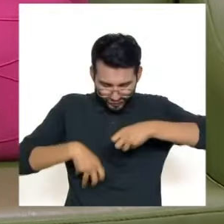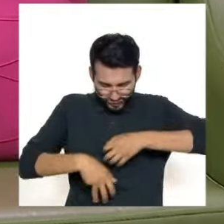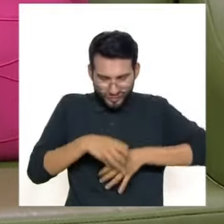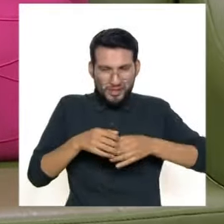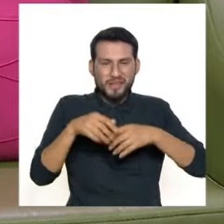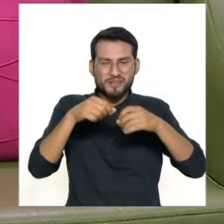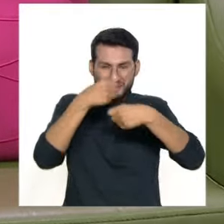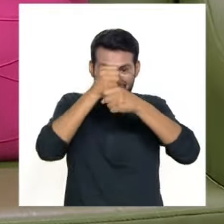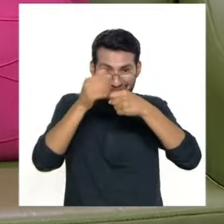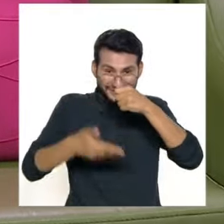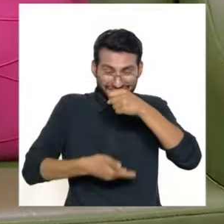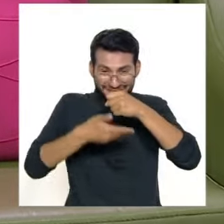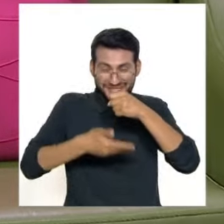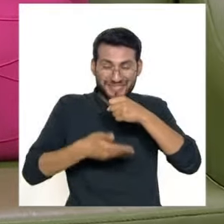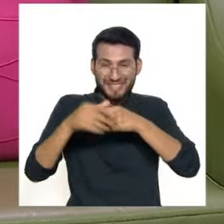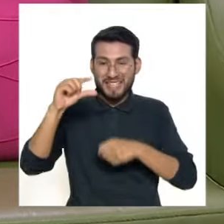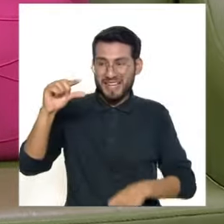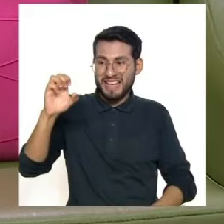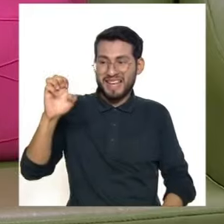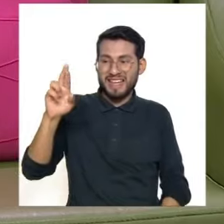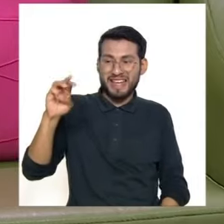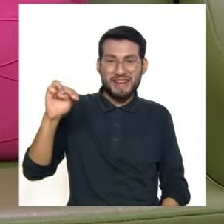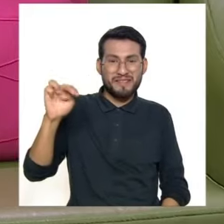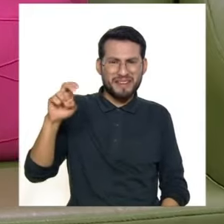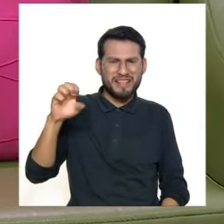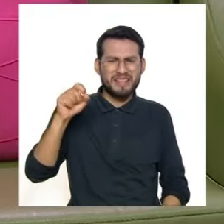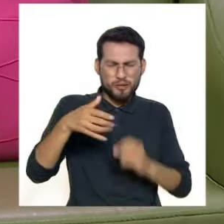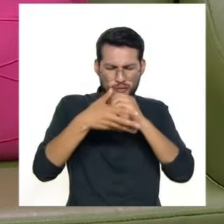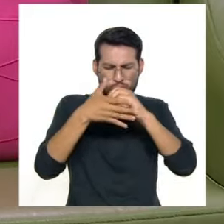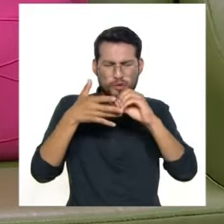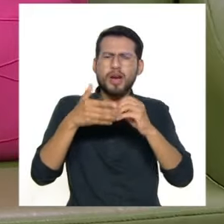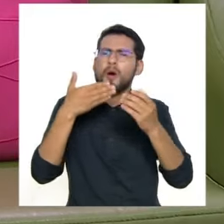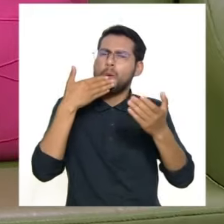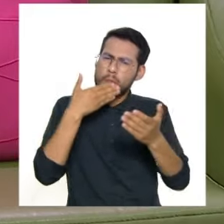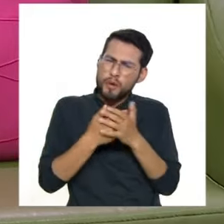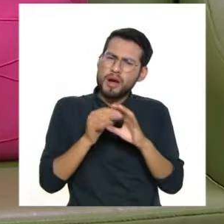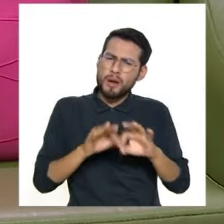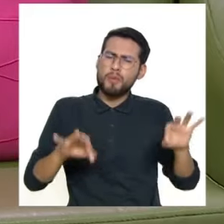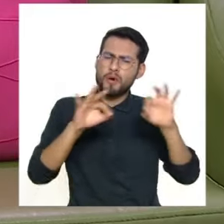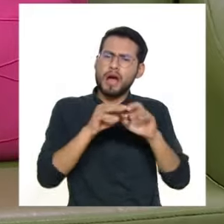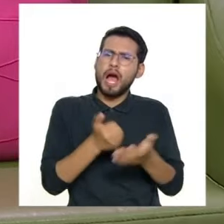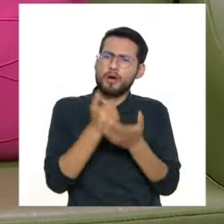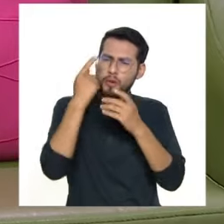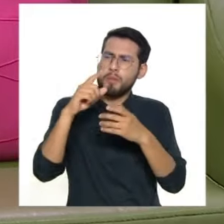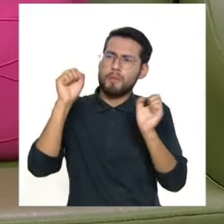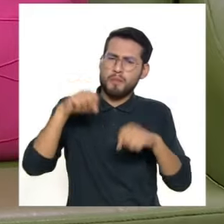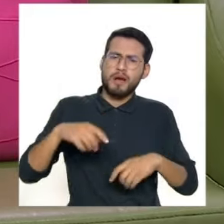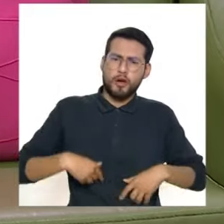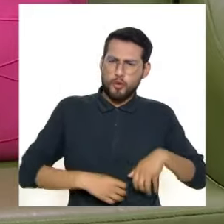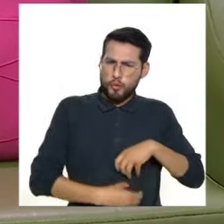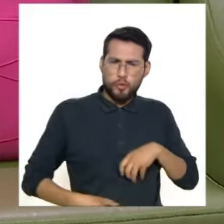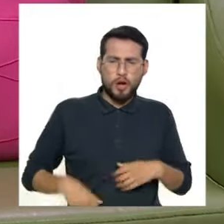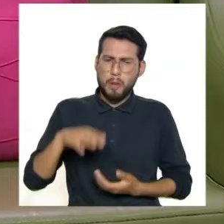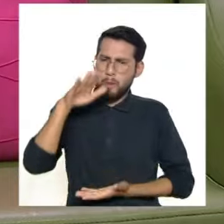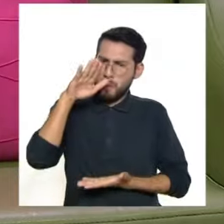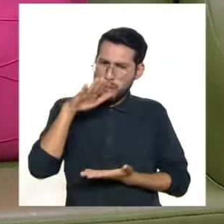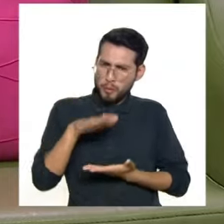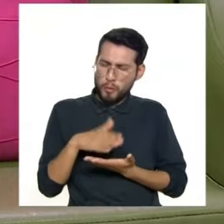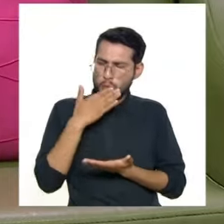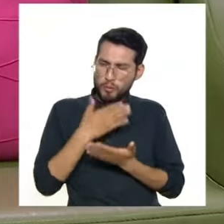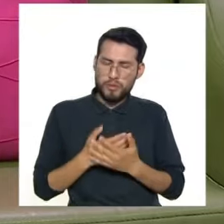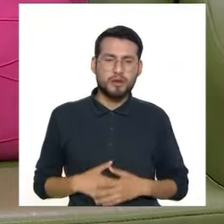intestino grueso sobre todo el intestino grueso tiene una acción muy importante en preservar de inflamación el intestino y al preservar esta